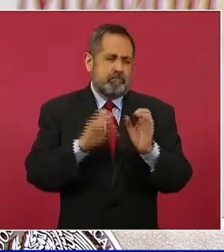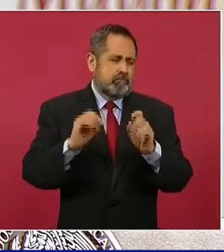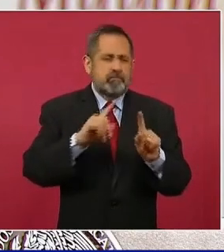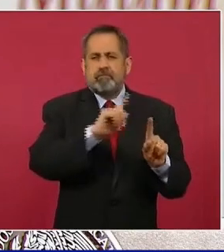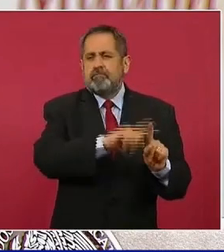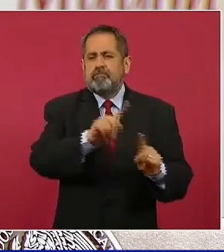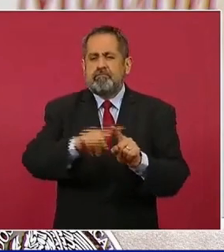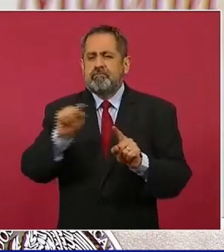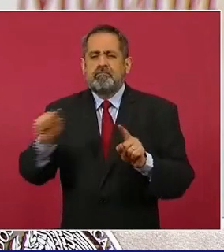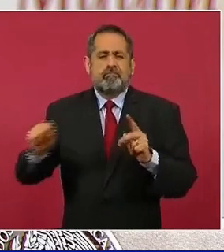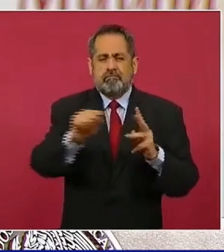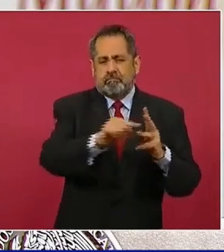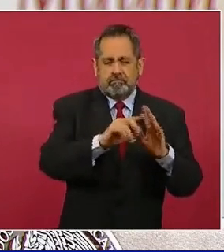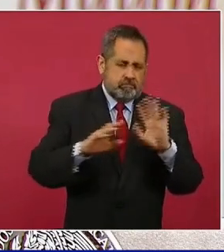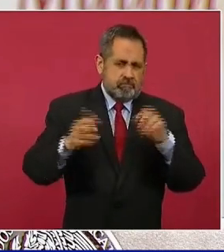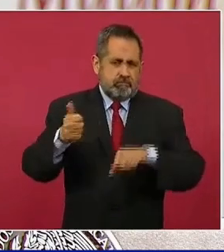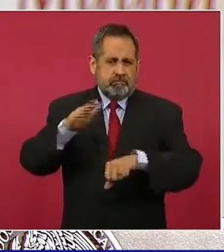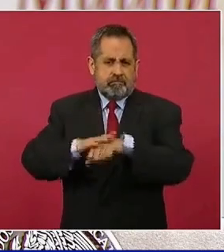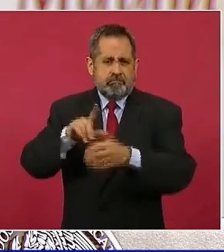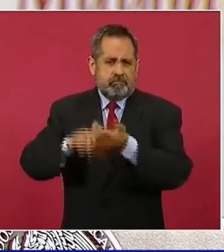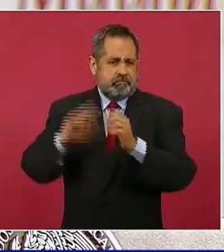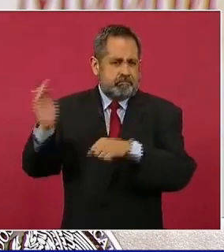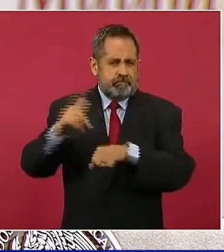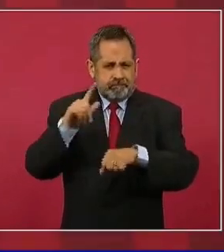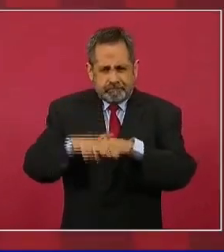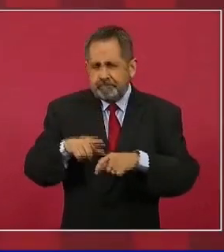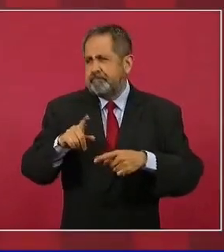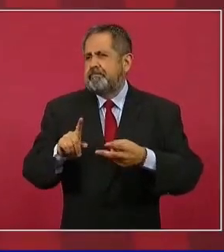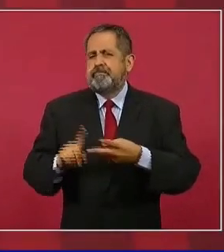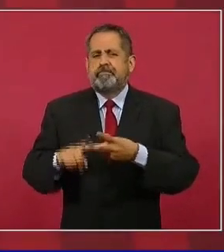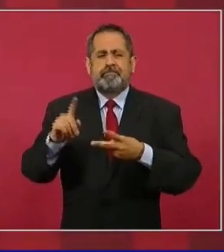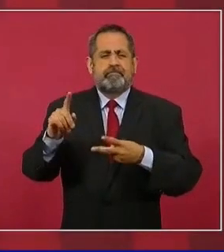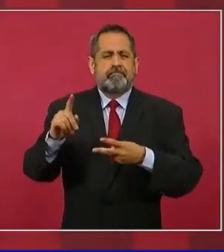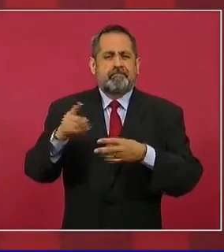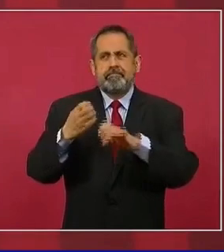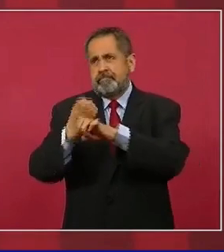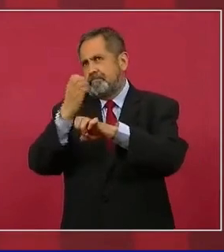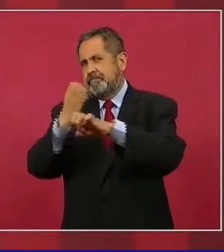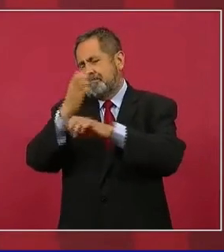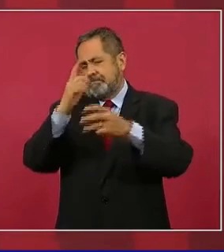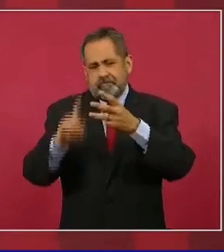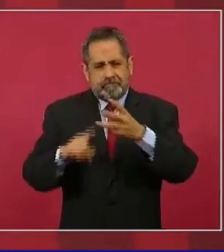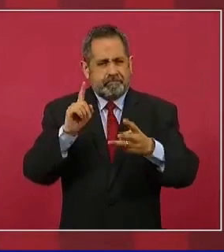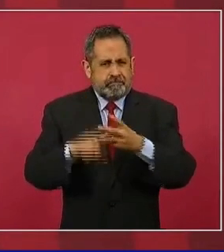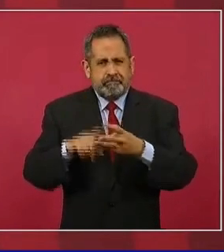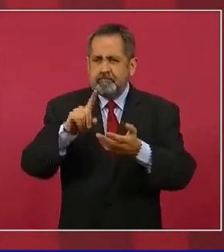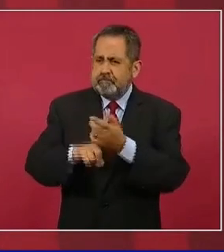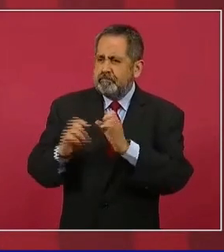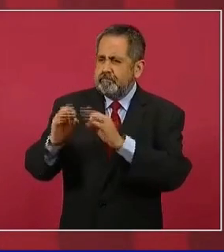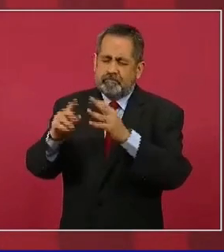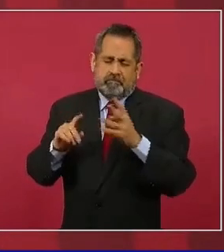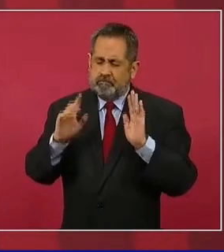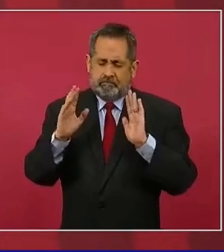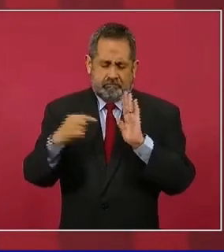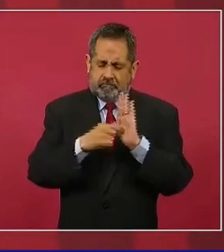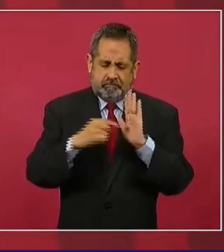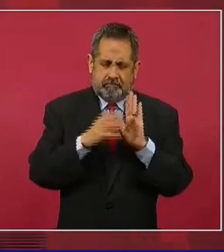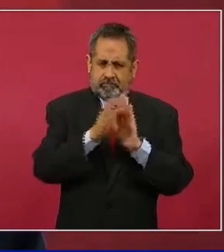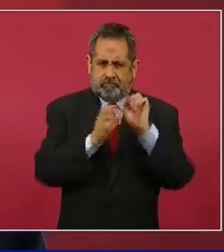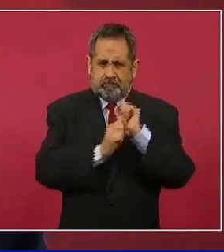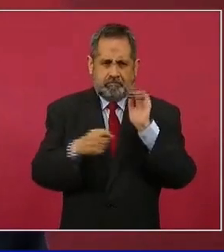diversos cargos en la administración pública federal, en las administraciones estatales, en los órganos autónomos. Pues yo